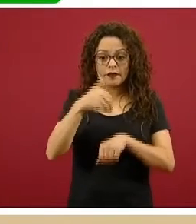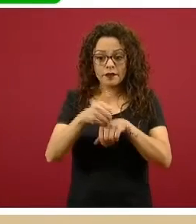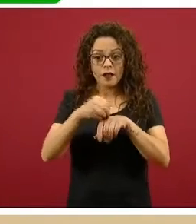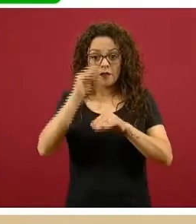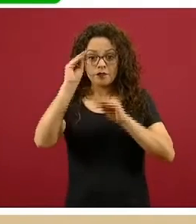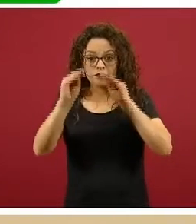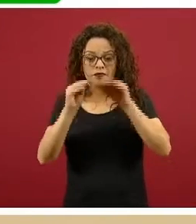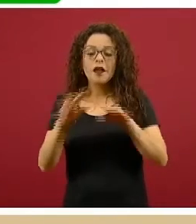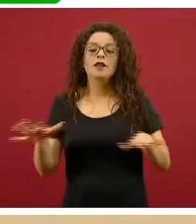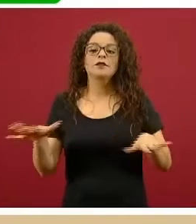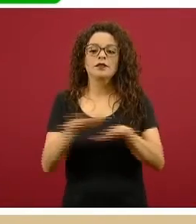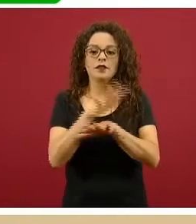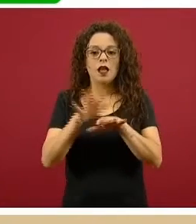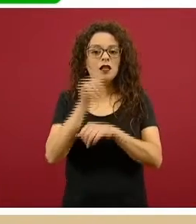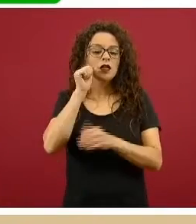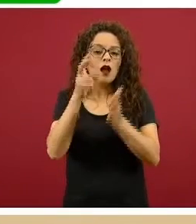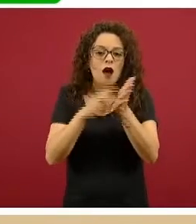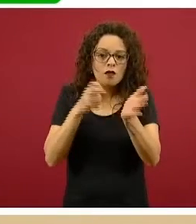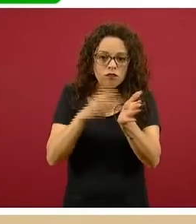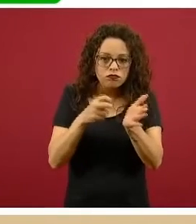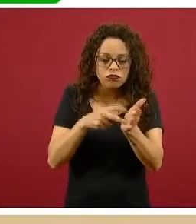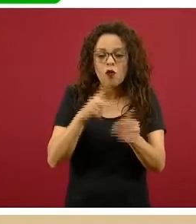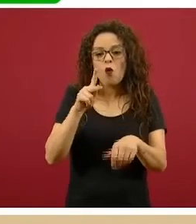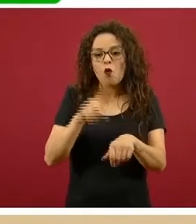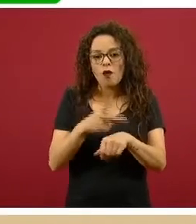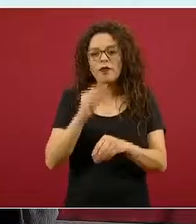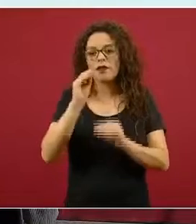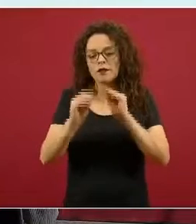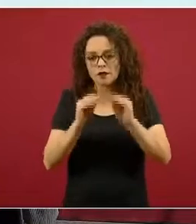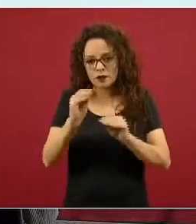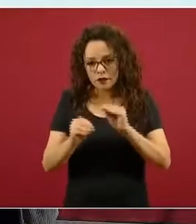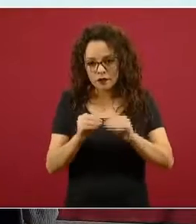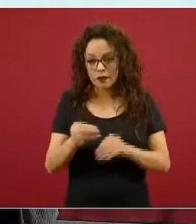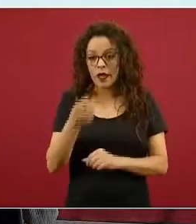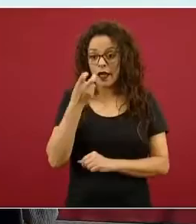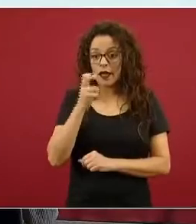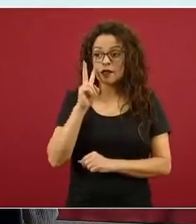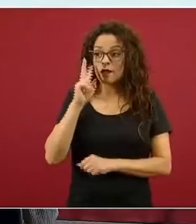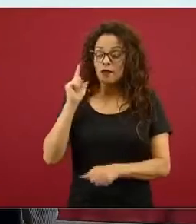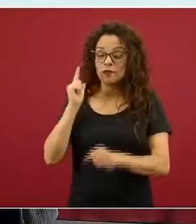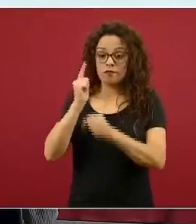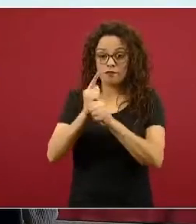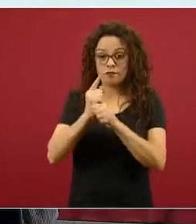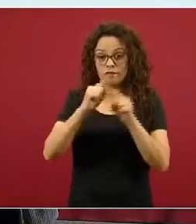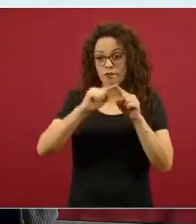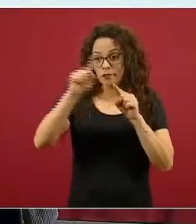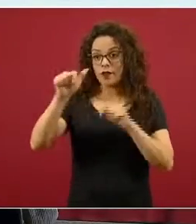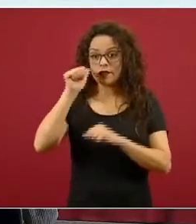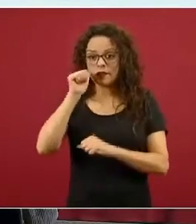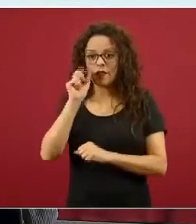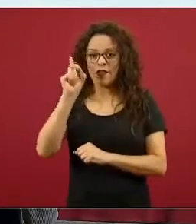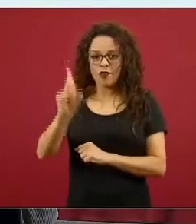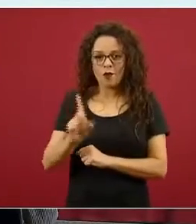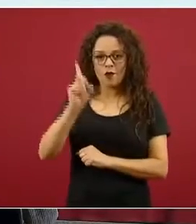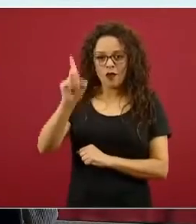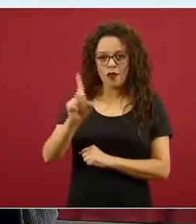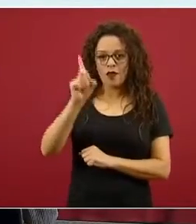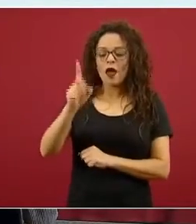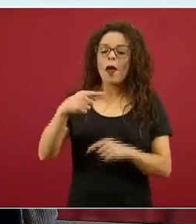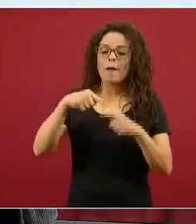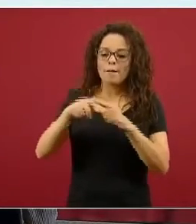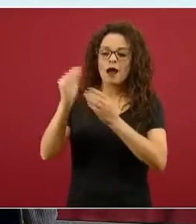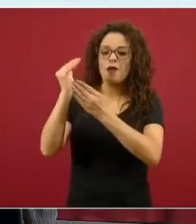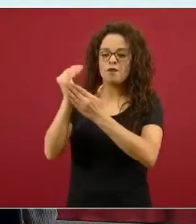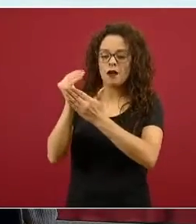se van modificando. Y normalmente lo que tenemos es que esta brecha que se identifica los domingos va disminuyendo, y